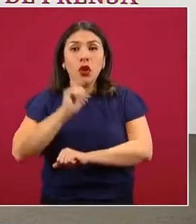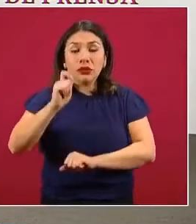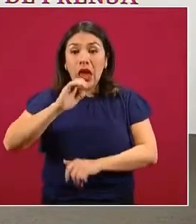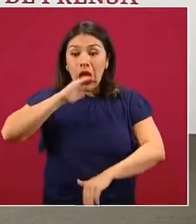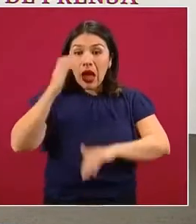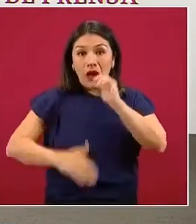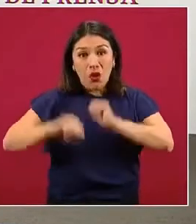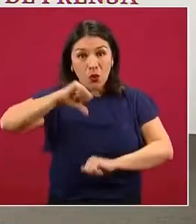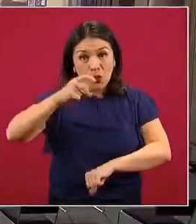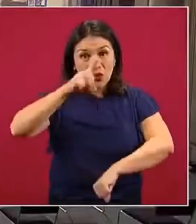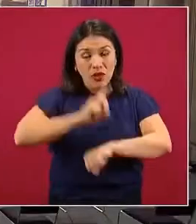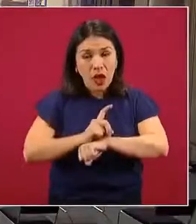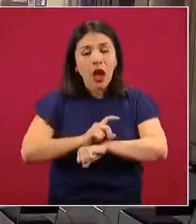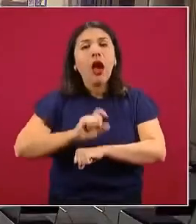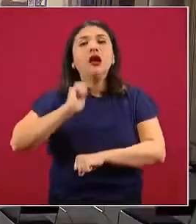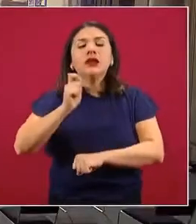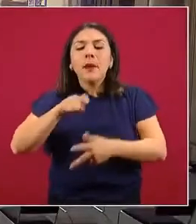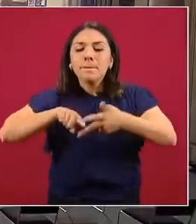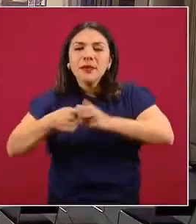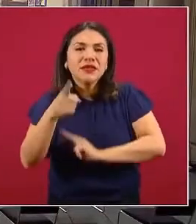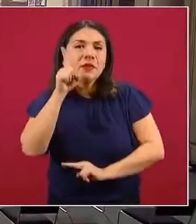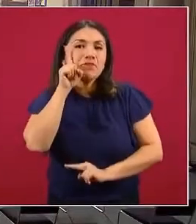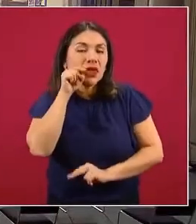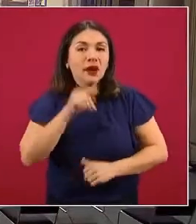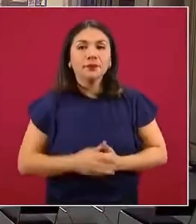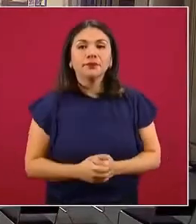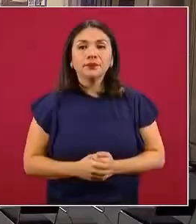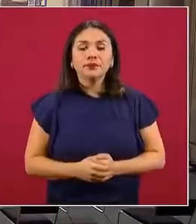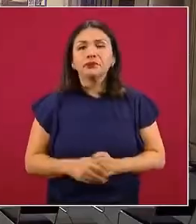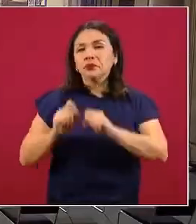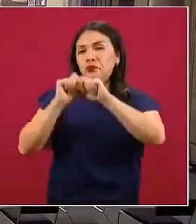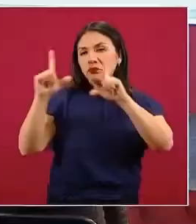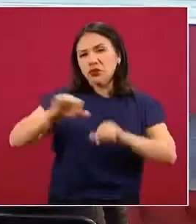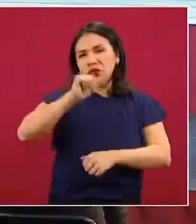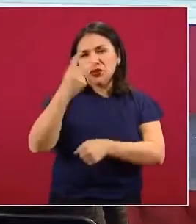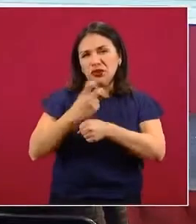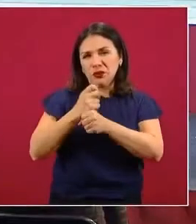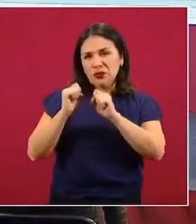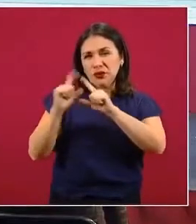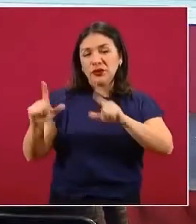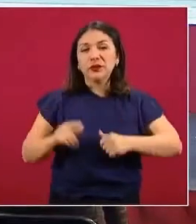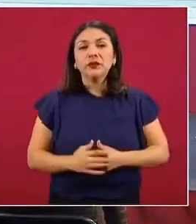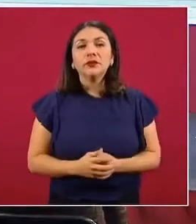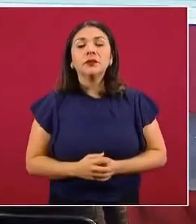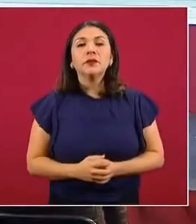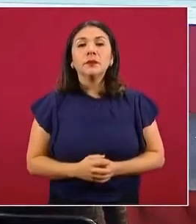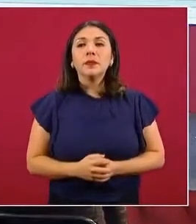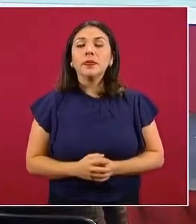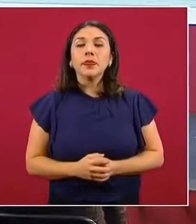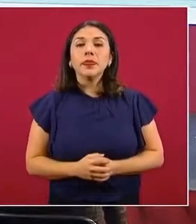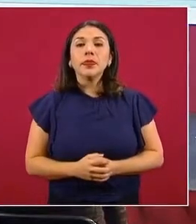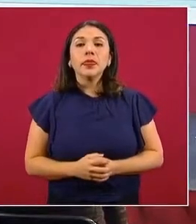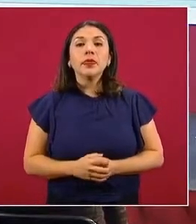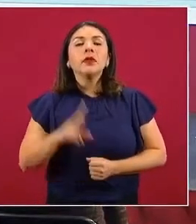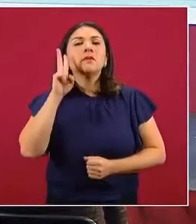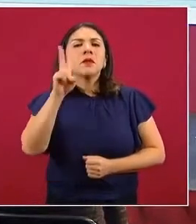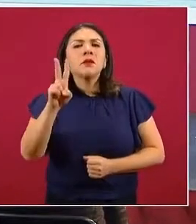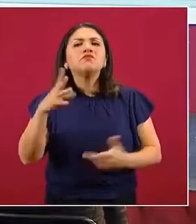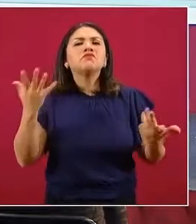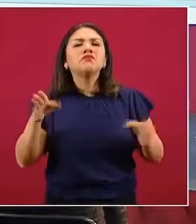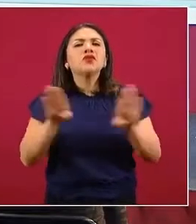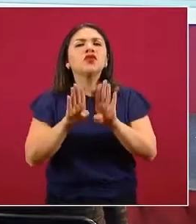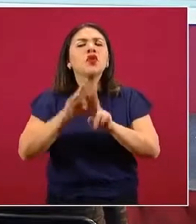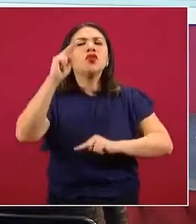y el que inicia precisamente mañana. Si pasamos a la siguiente diapositiva, vamos a actualizar la estadística a